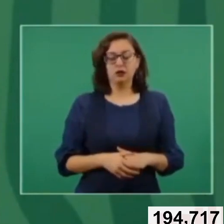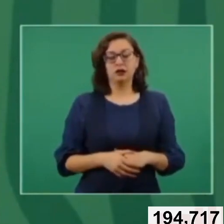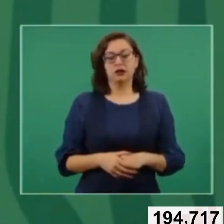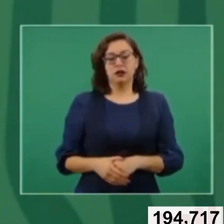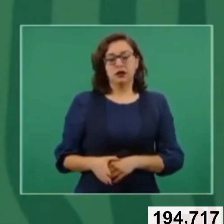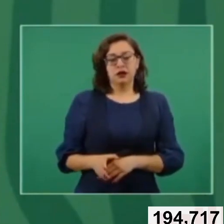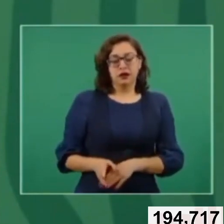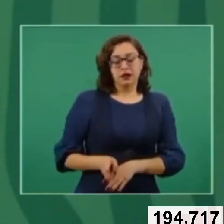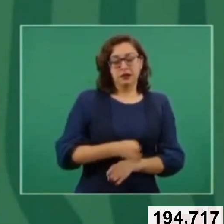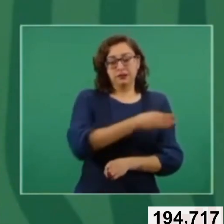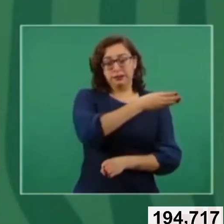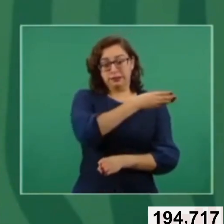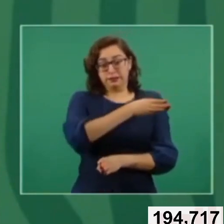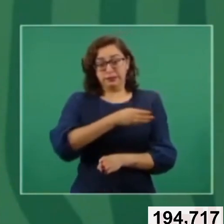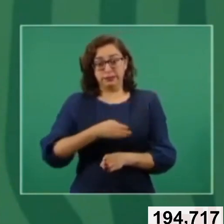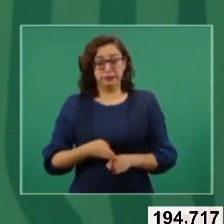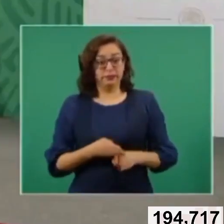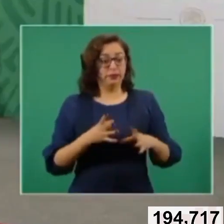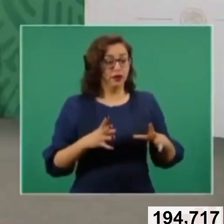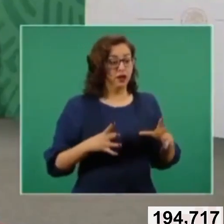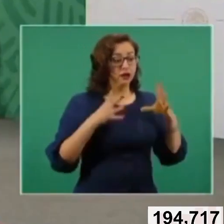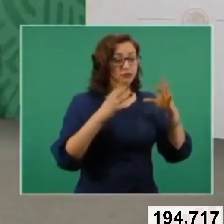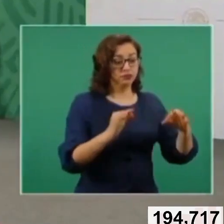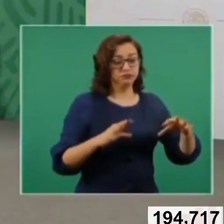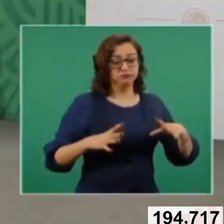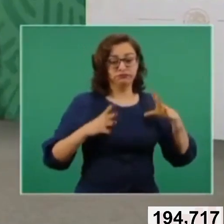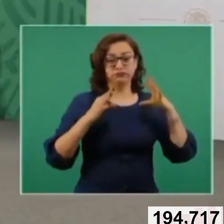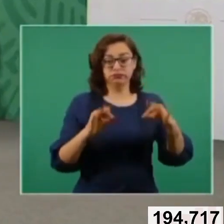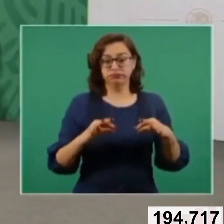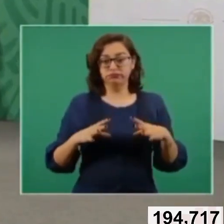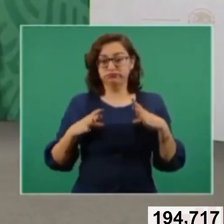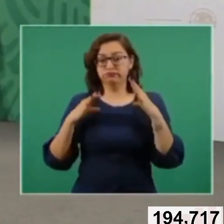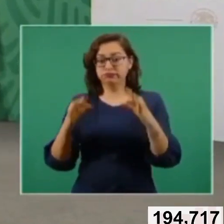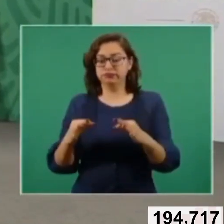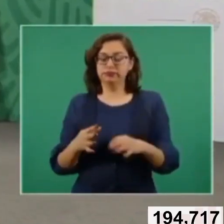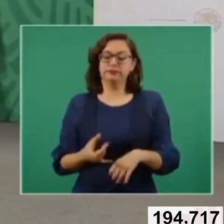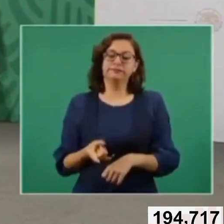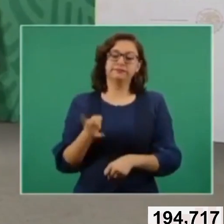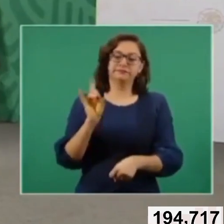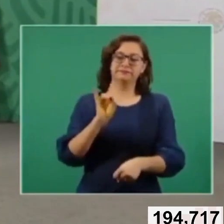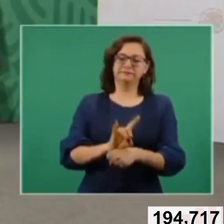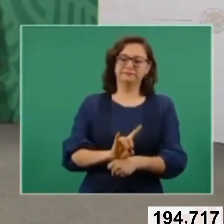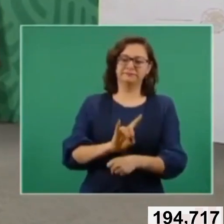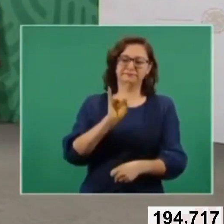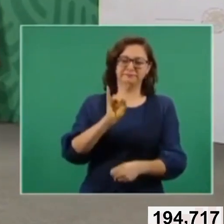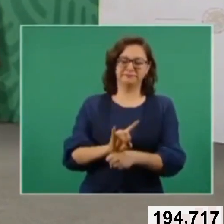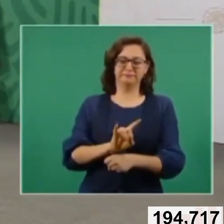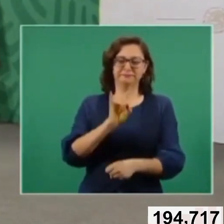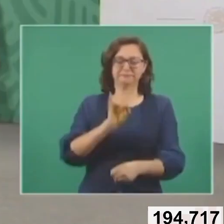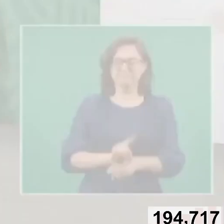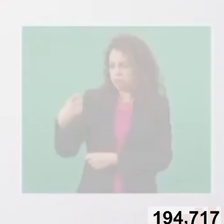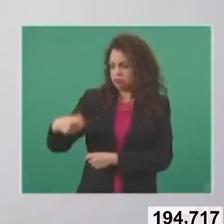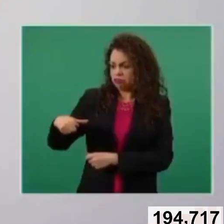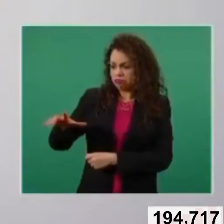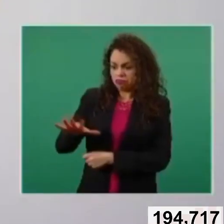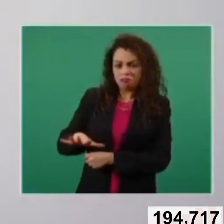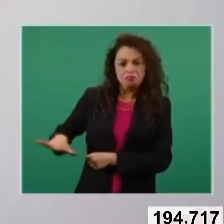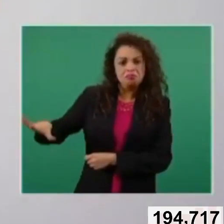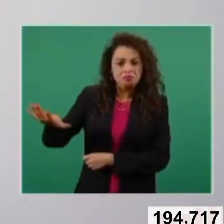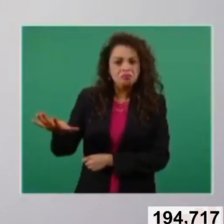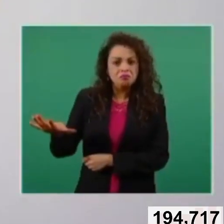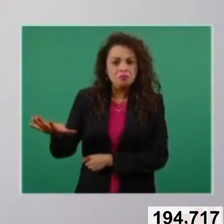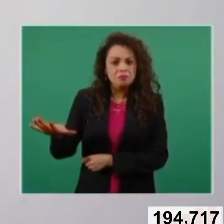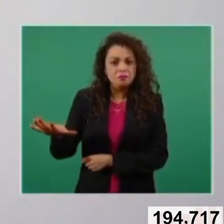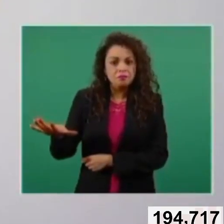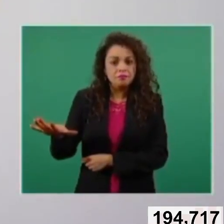órganos académicos trepen de estepona sí como el cine porque quiero tragarse los cinco visiones de